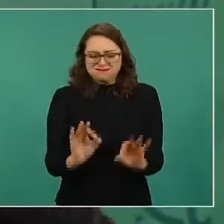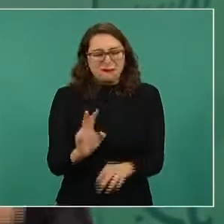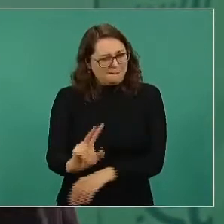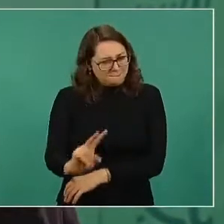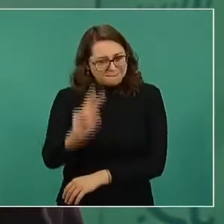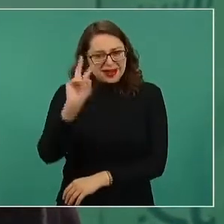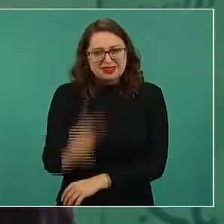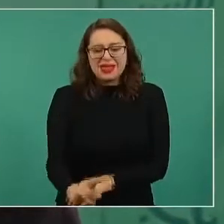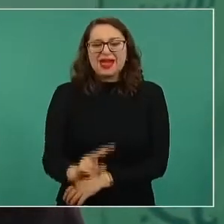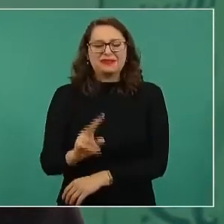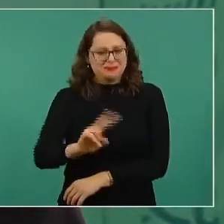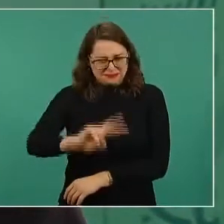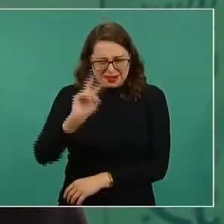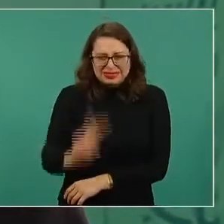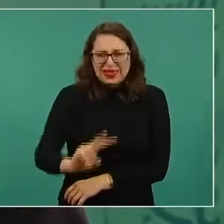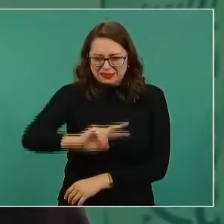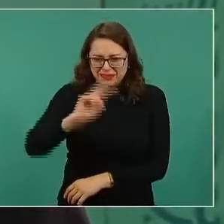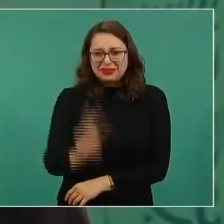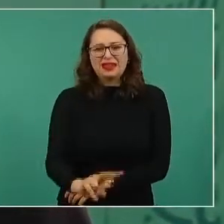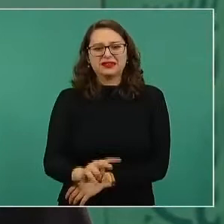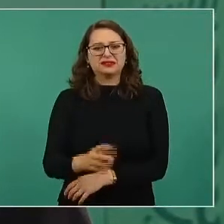vocación democrática,